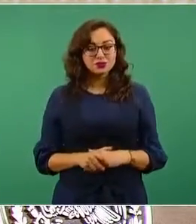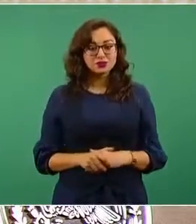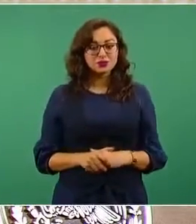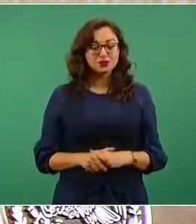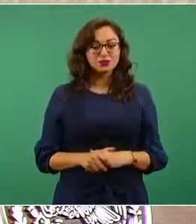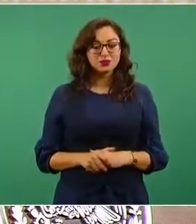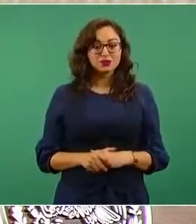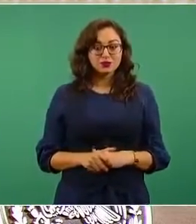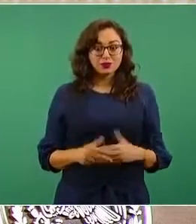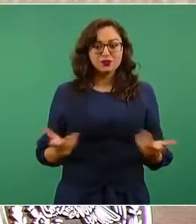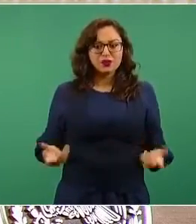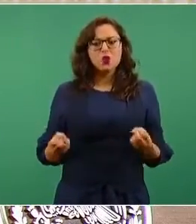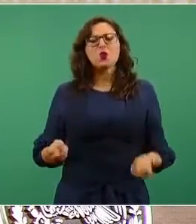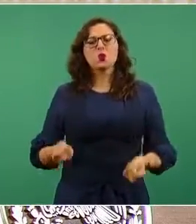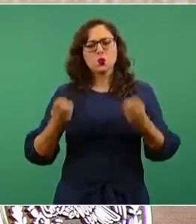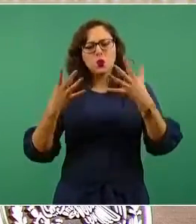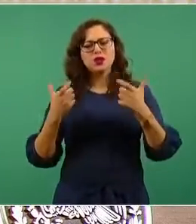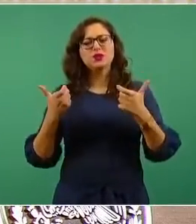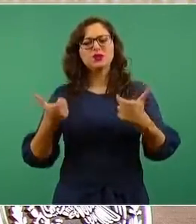Proyecten eso,